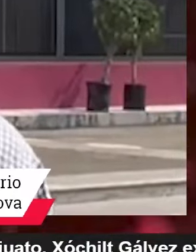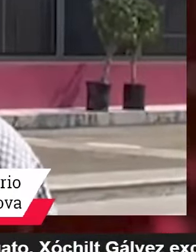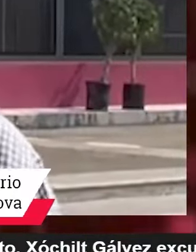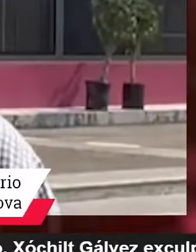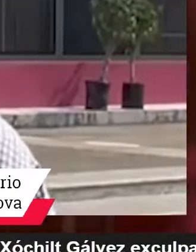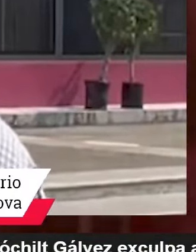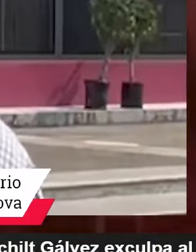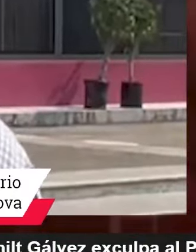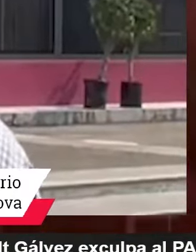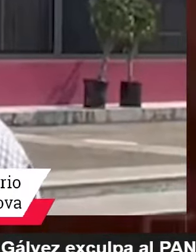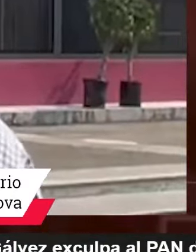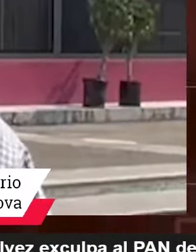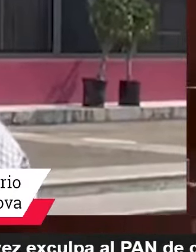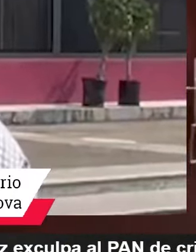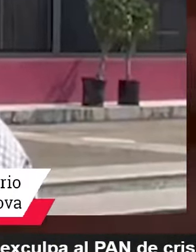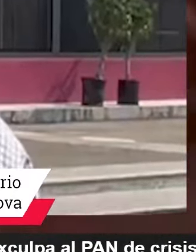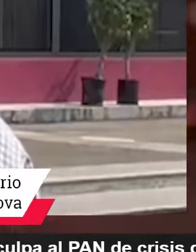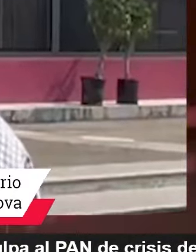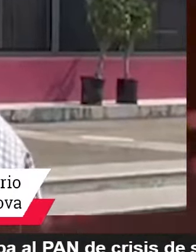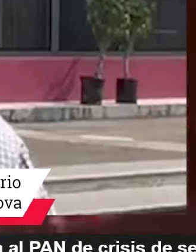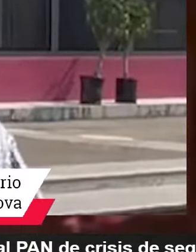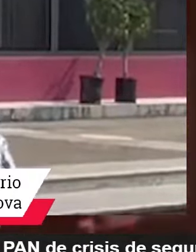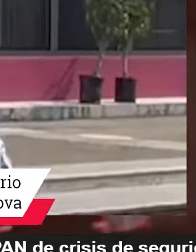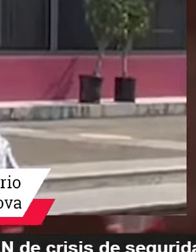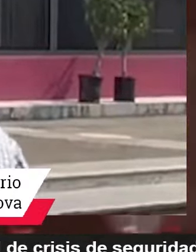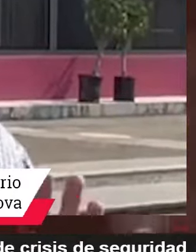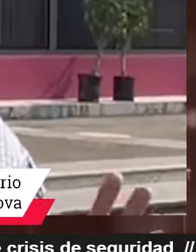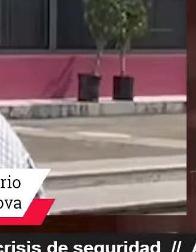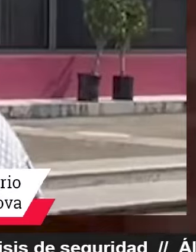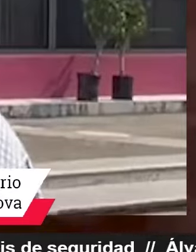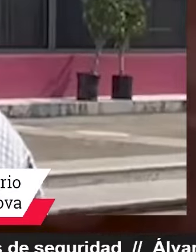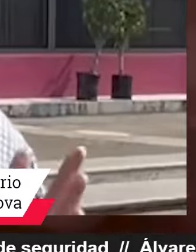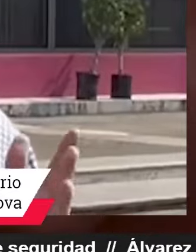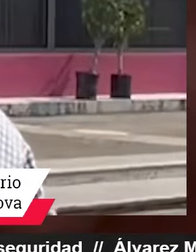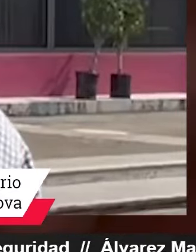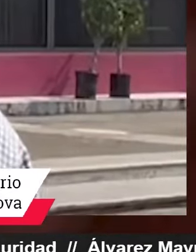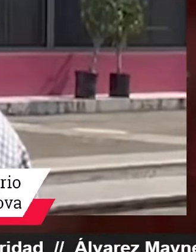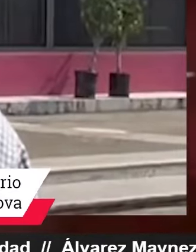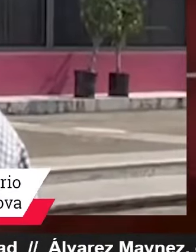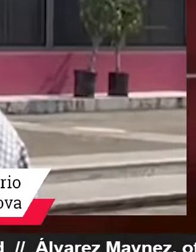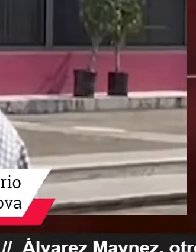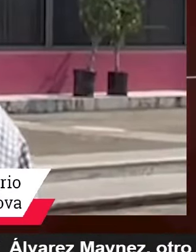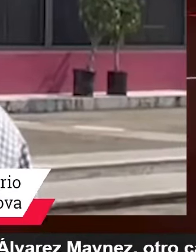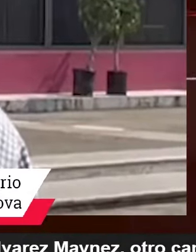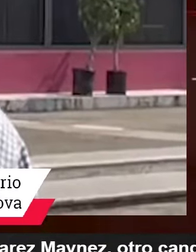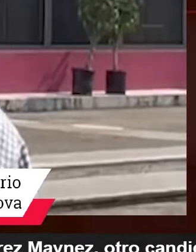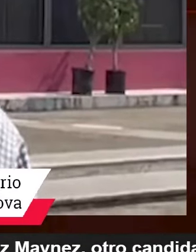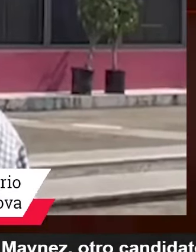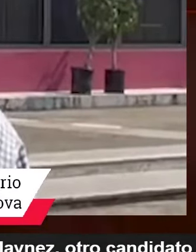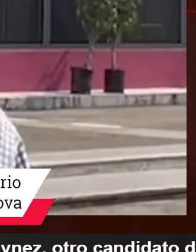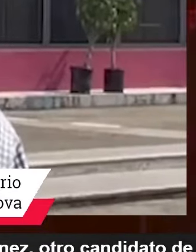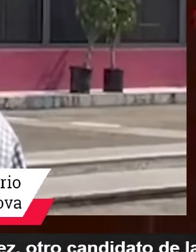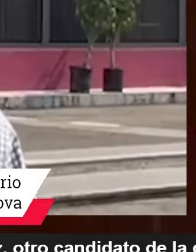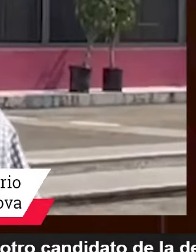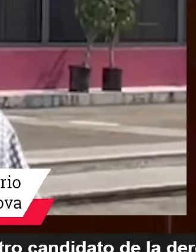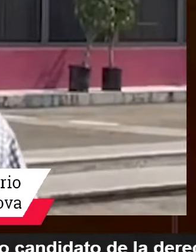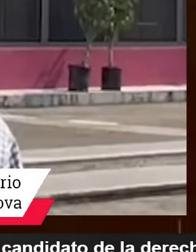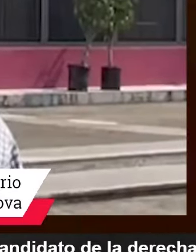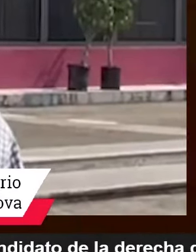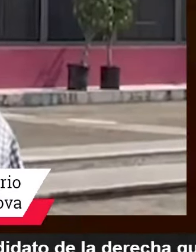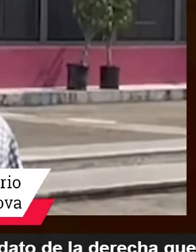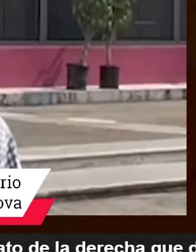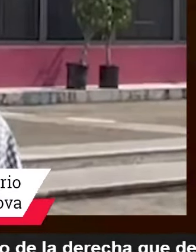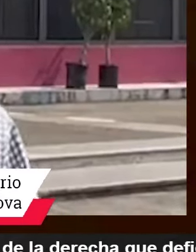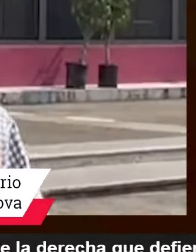AC los dos méxicos AC olín jóvenes en movimiento acce organización fuerza ciudadana AC participación